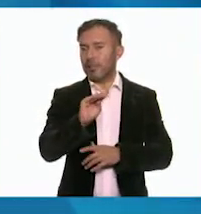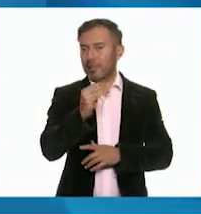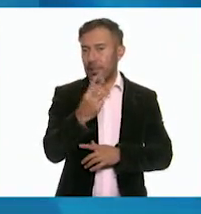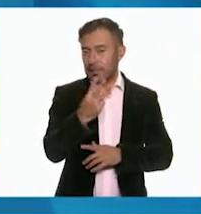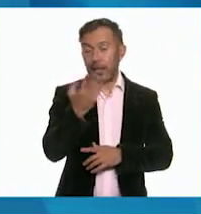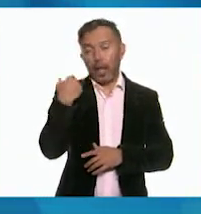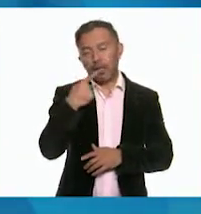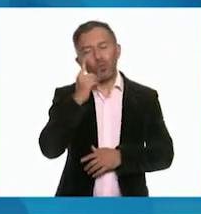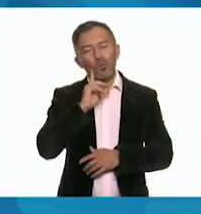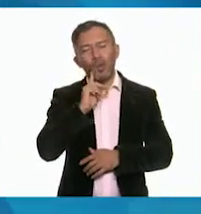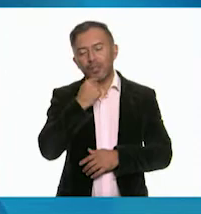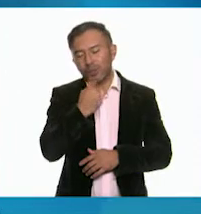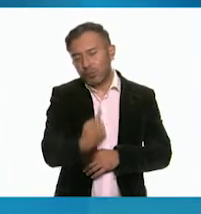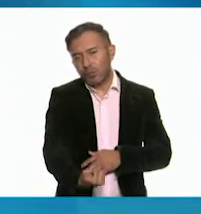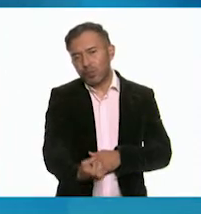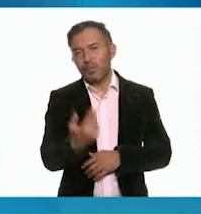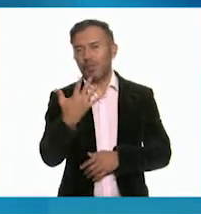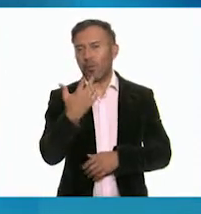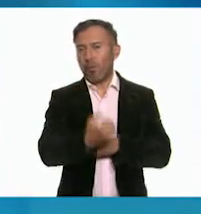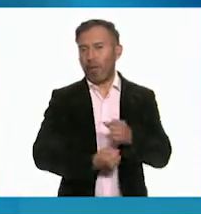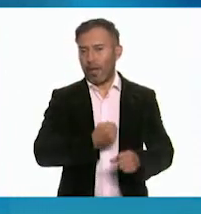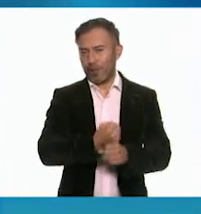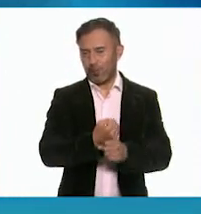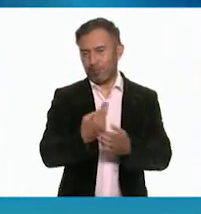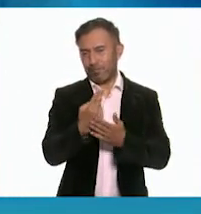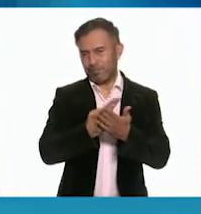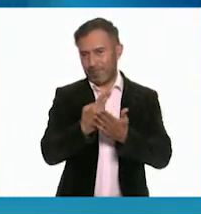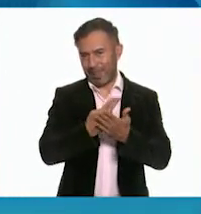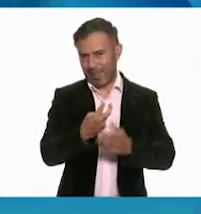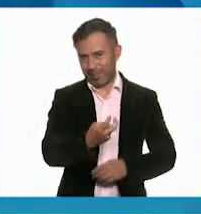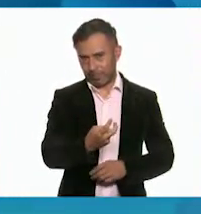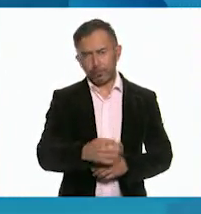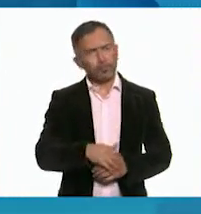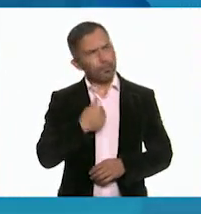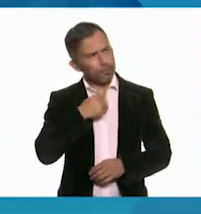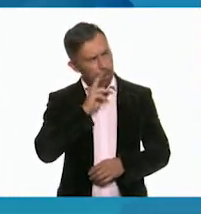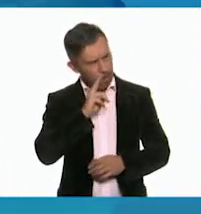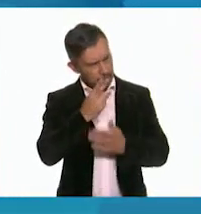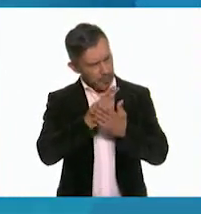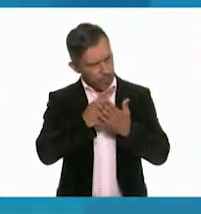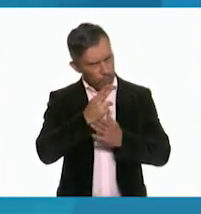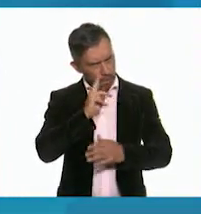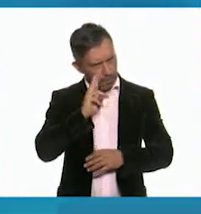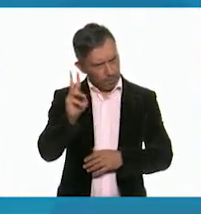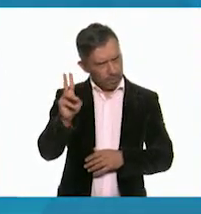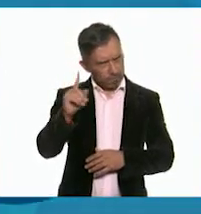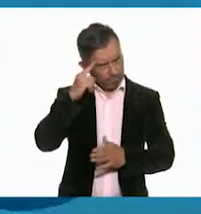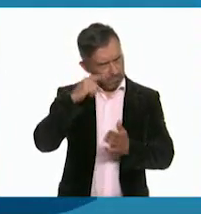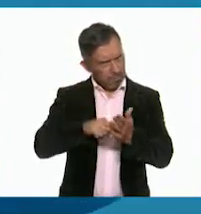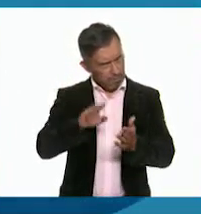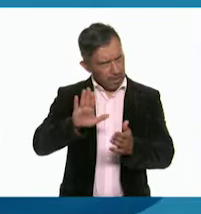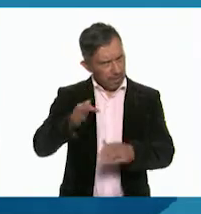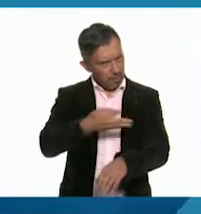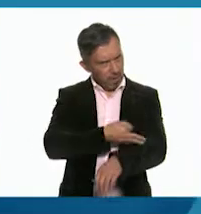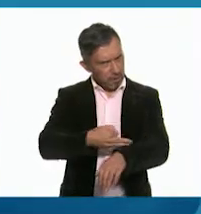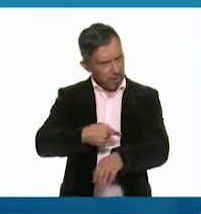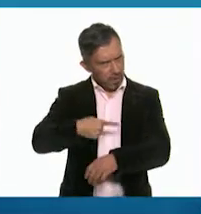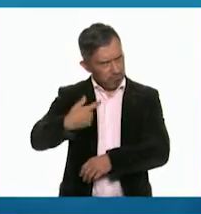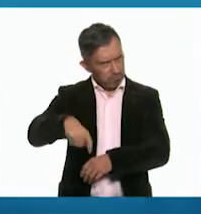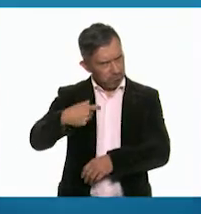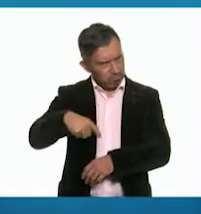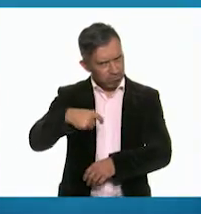años. Además por la pintura, pues se ve que era de una familia con bastantes recursos económicos.